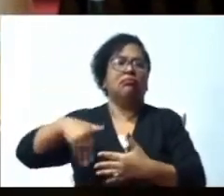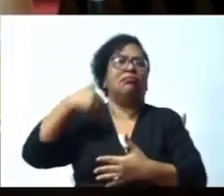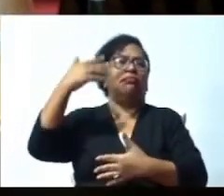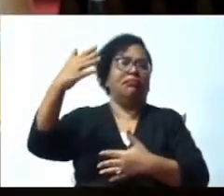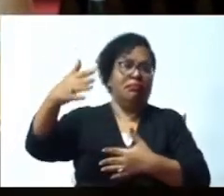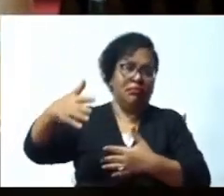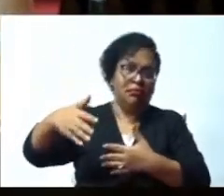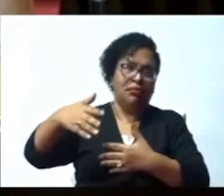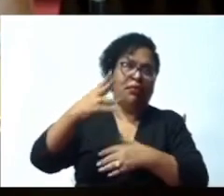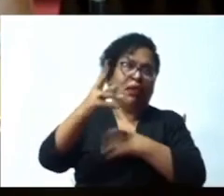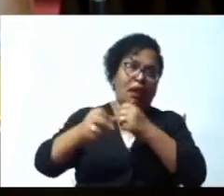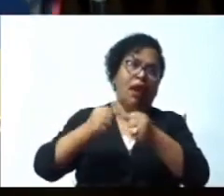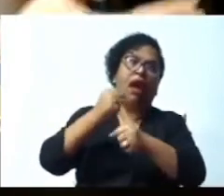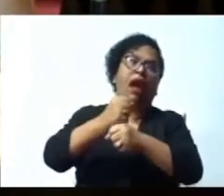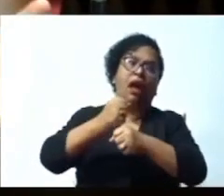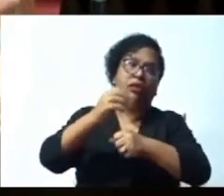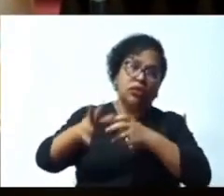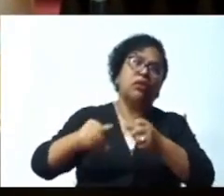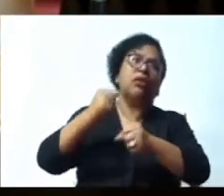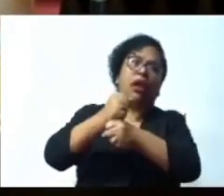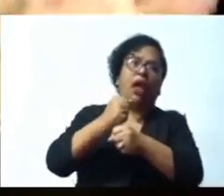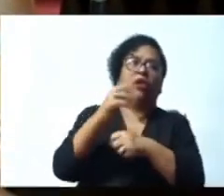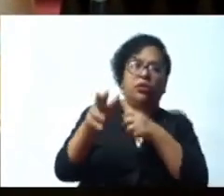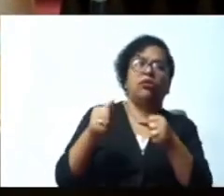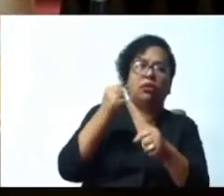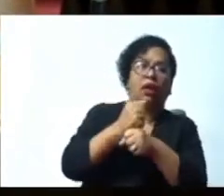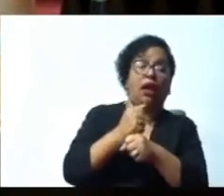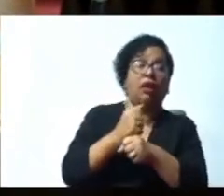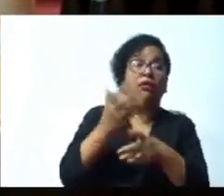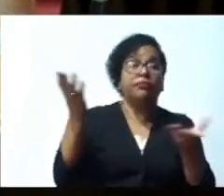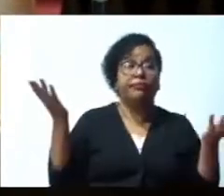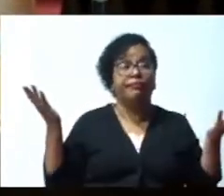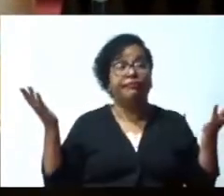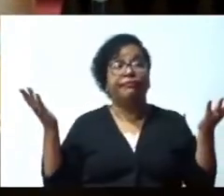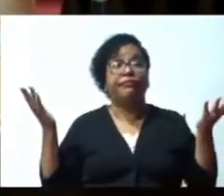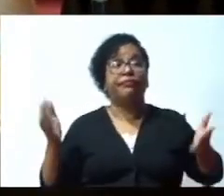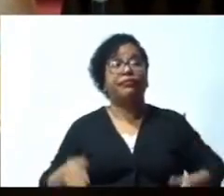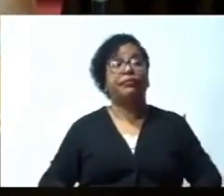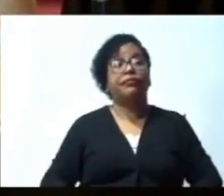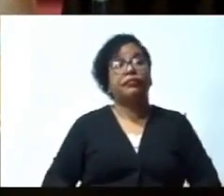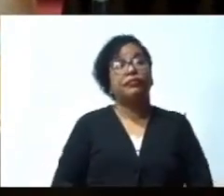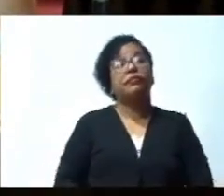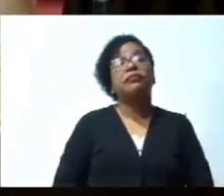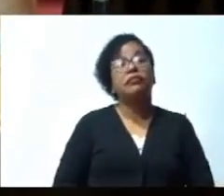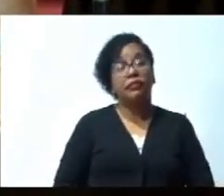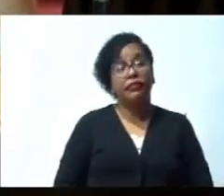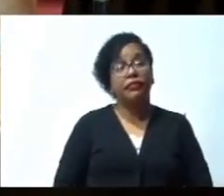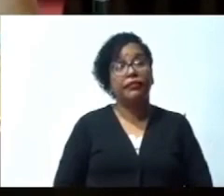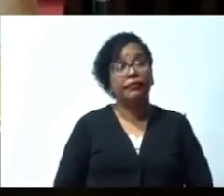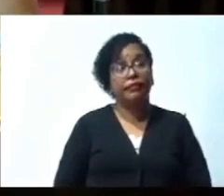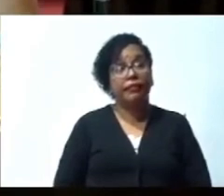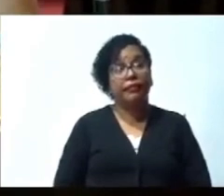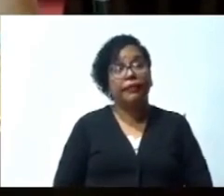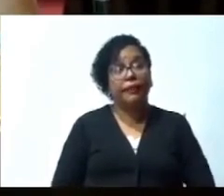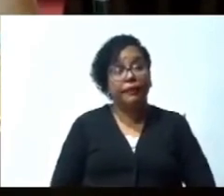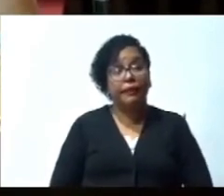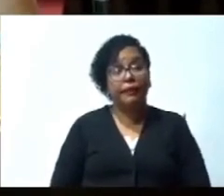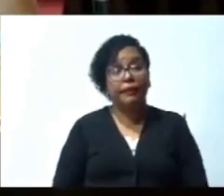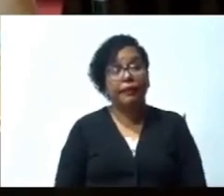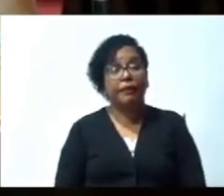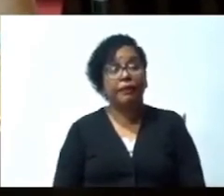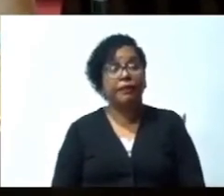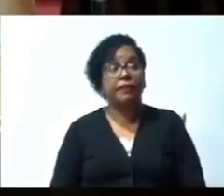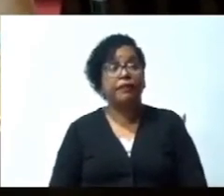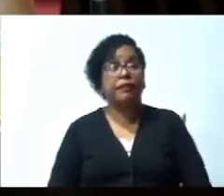Eh muchas veces hacen un recurso y subían dos recursos y quien tiene que cargar con el recurso es quien no ha recurrido